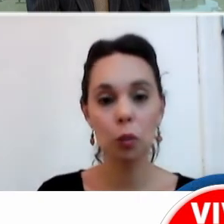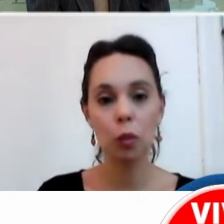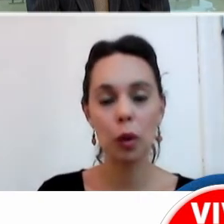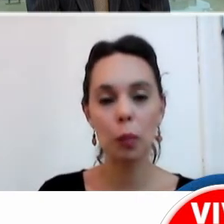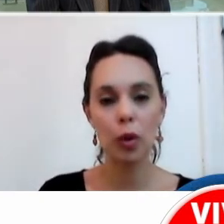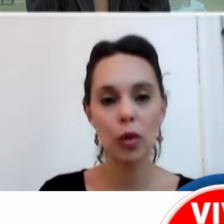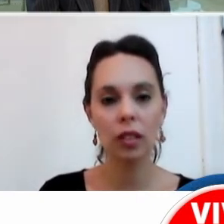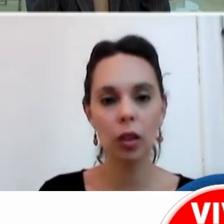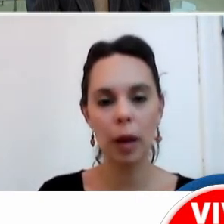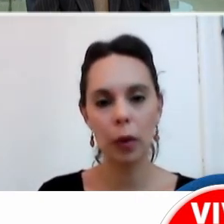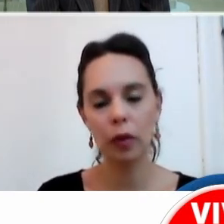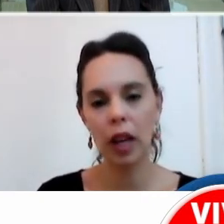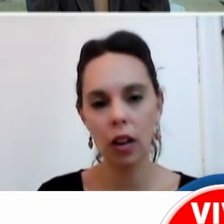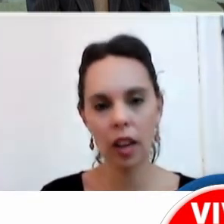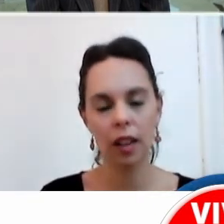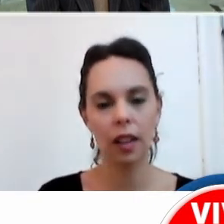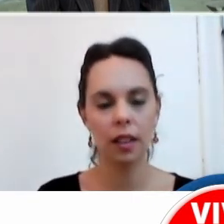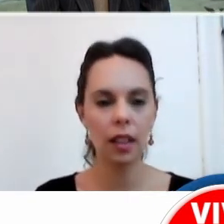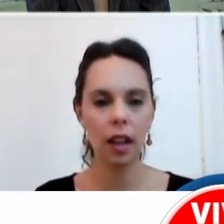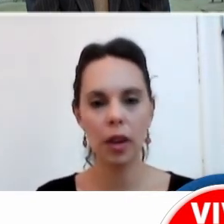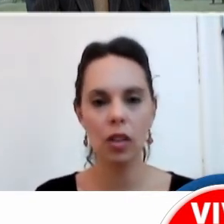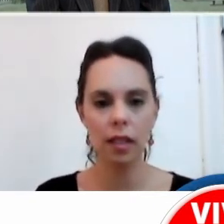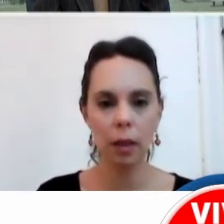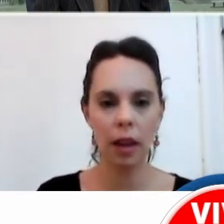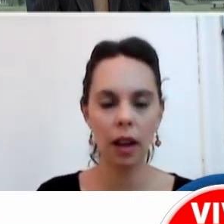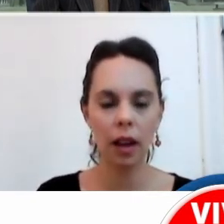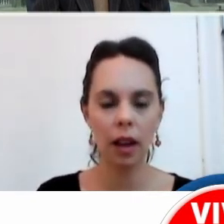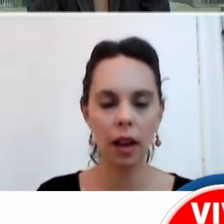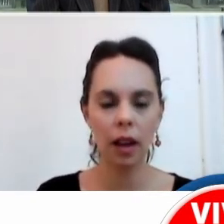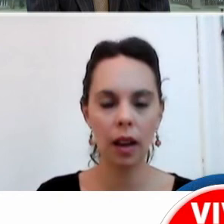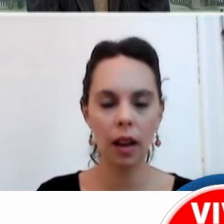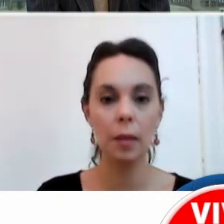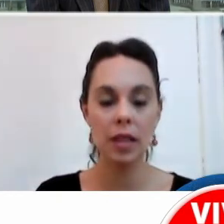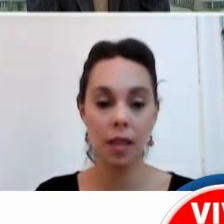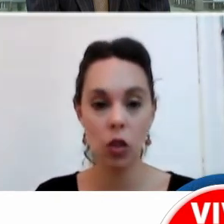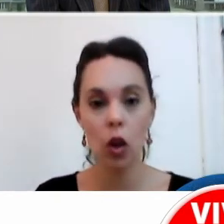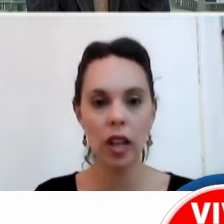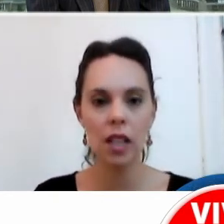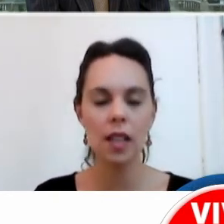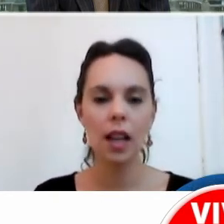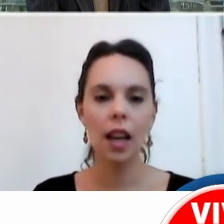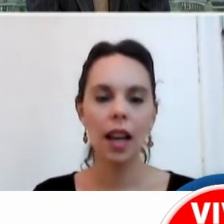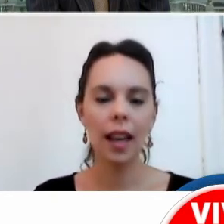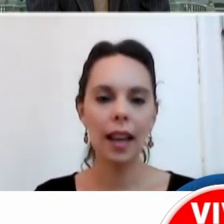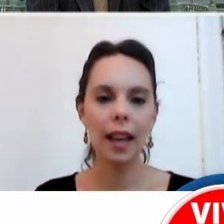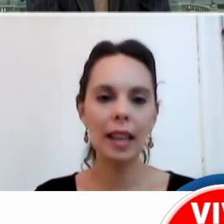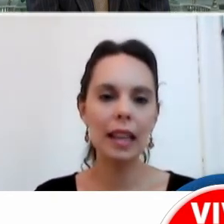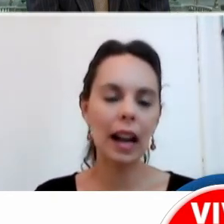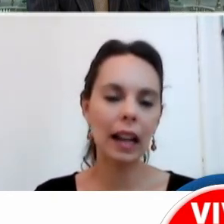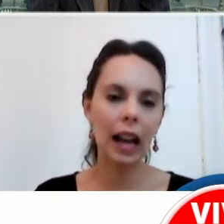autor de un proyecto para modificar lo que tiene que ver con el sistema de indemnizaciones.